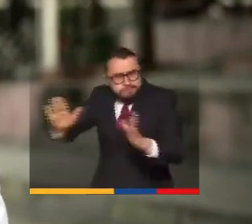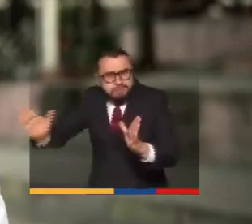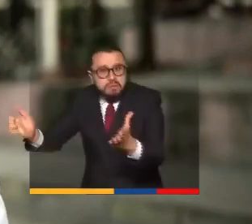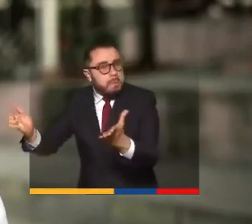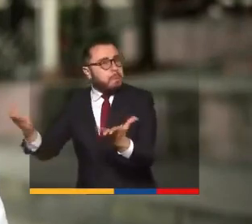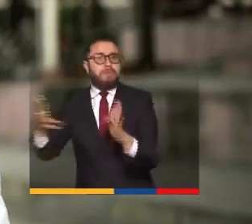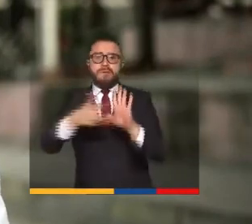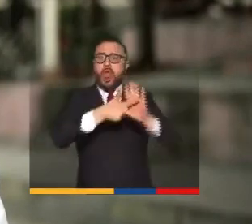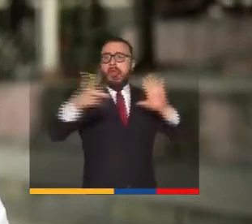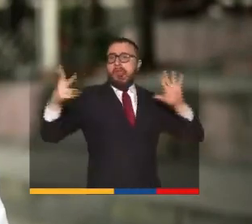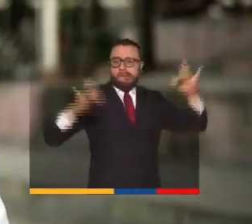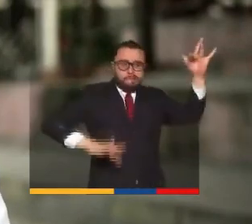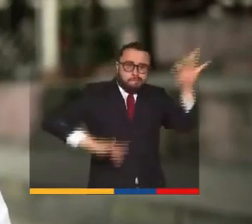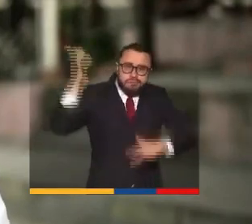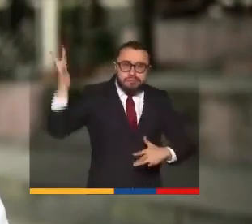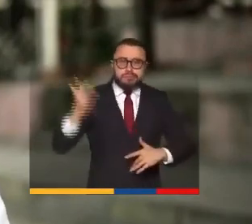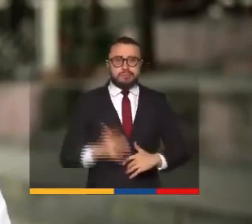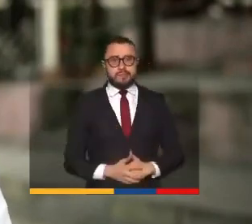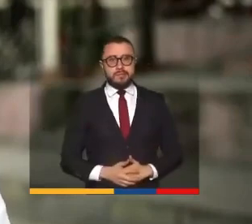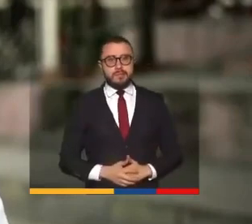Colombia. Tres,